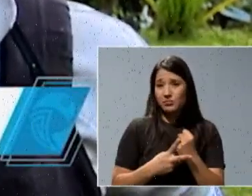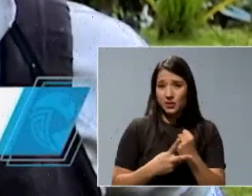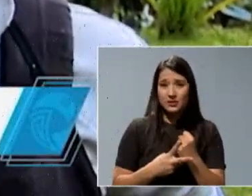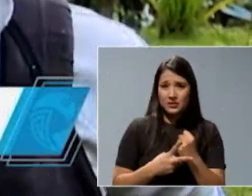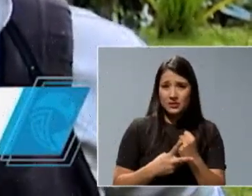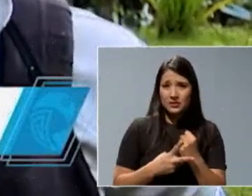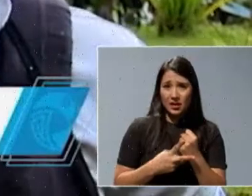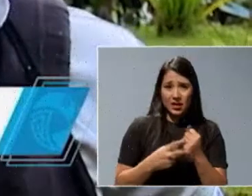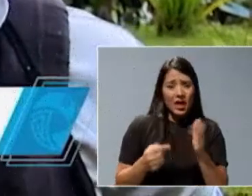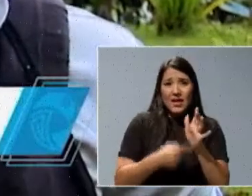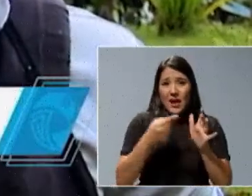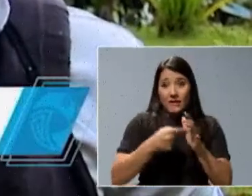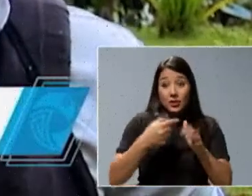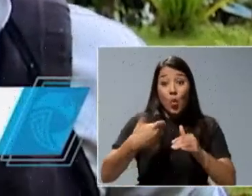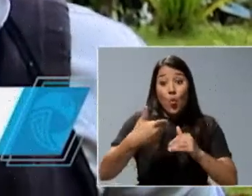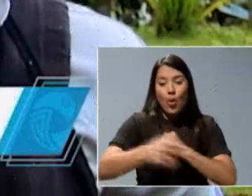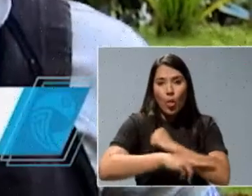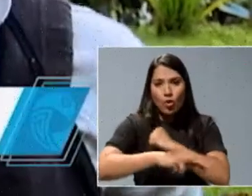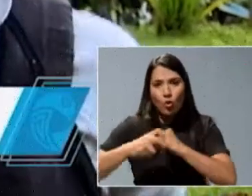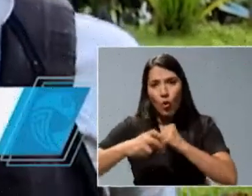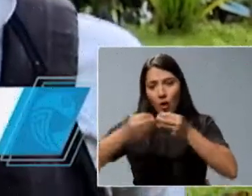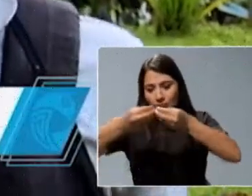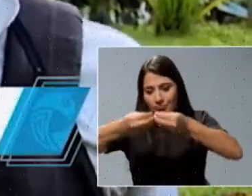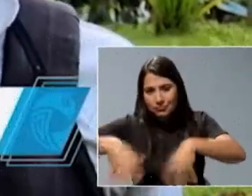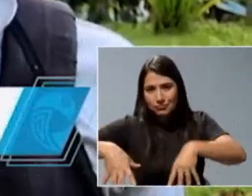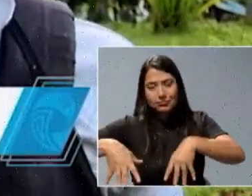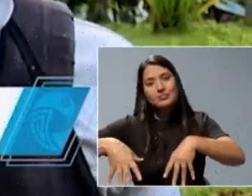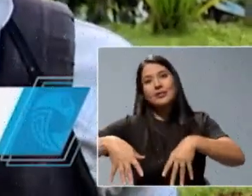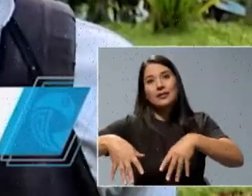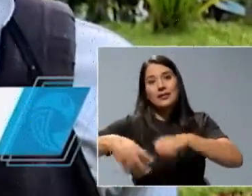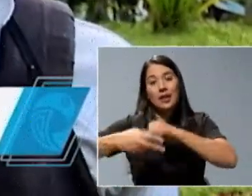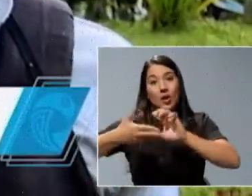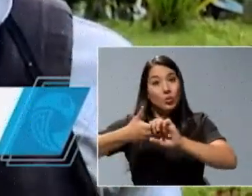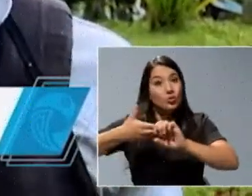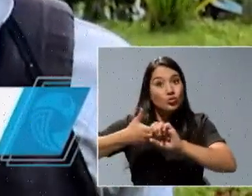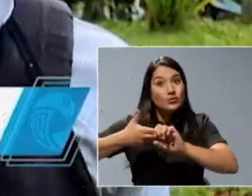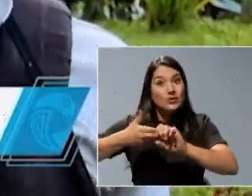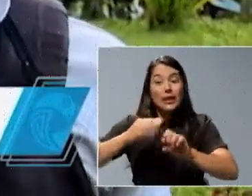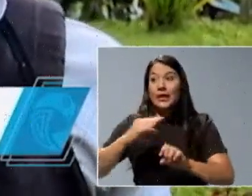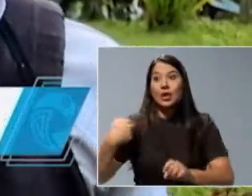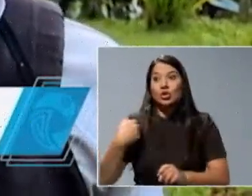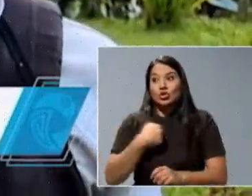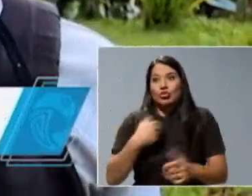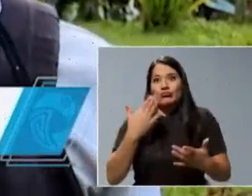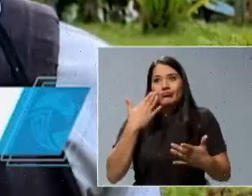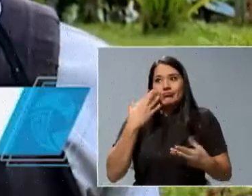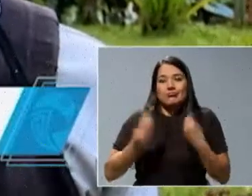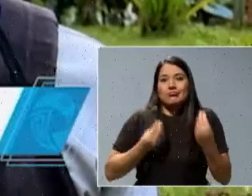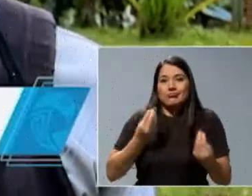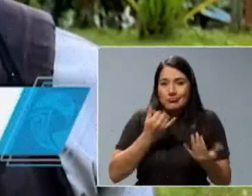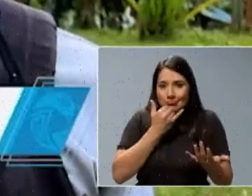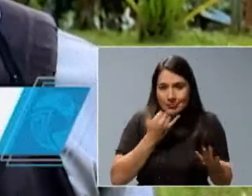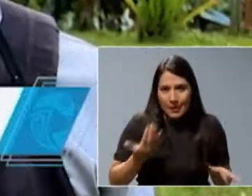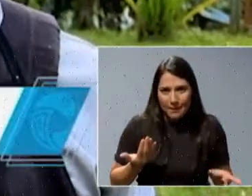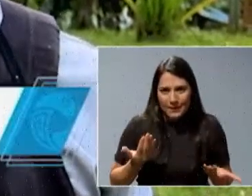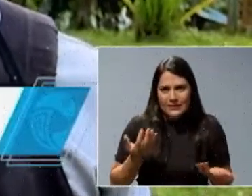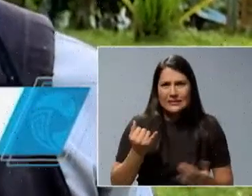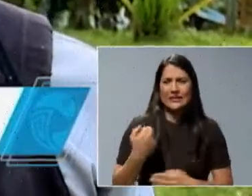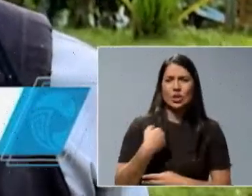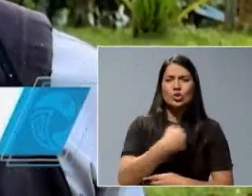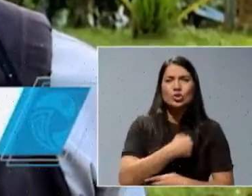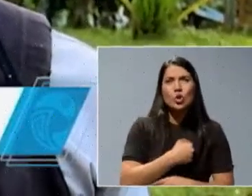son derrames, y no tenemos explicación alguna siempre cuando pasa algún problema de esos. Porque si los ponemos a ver